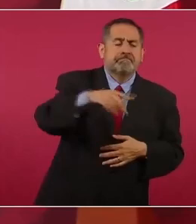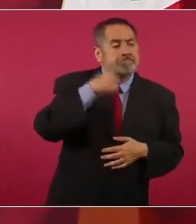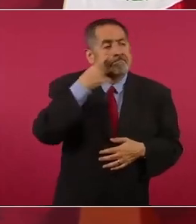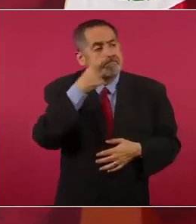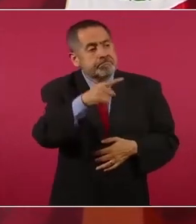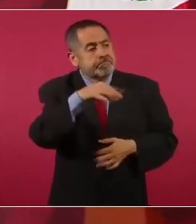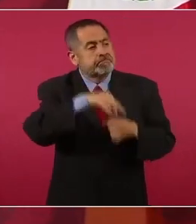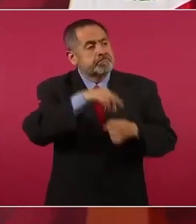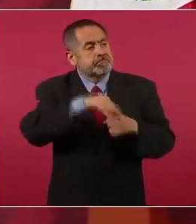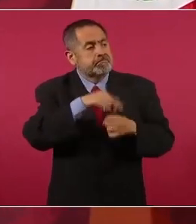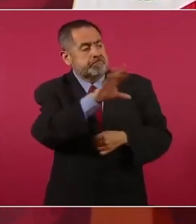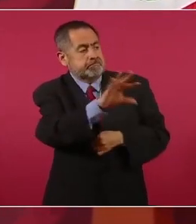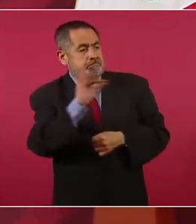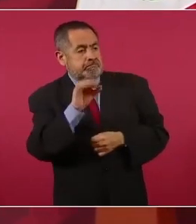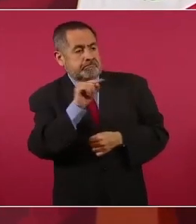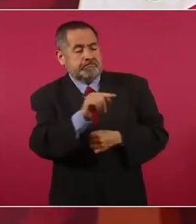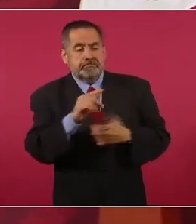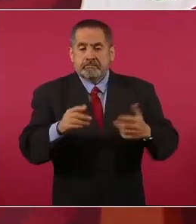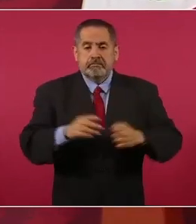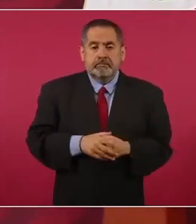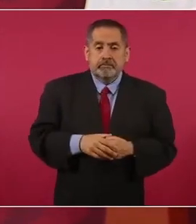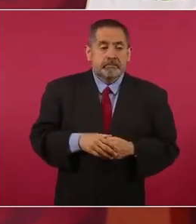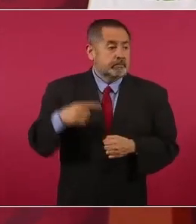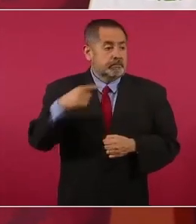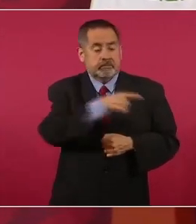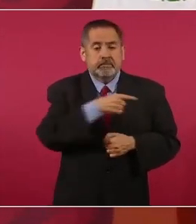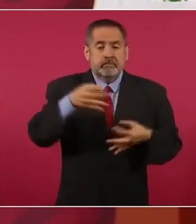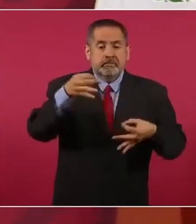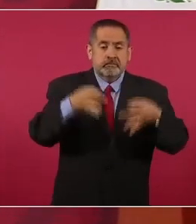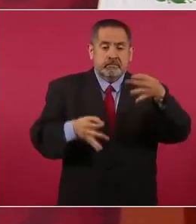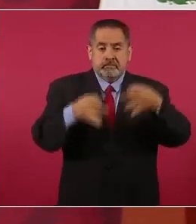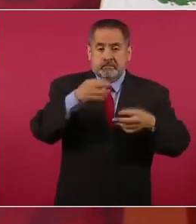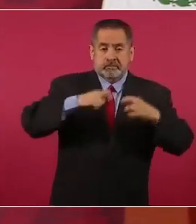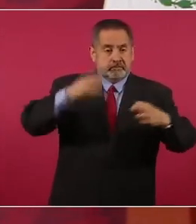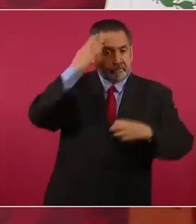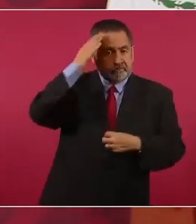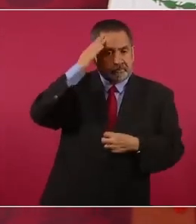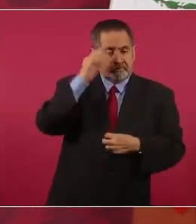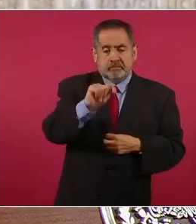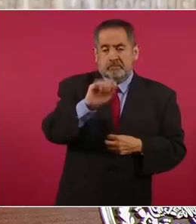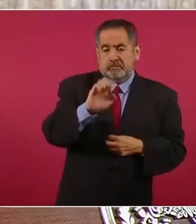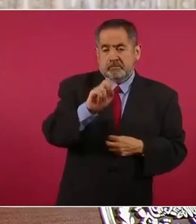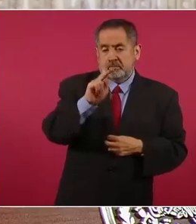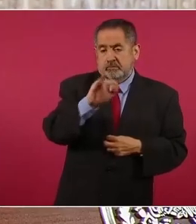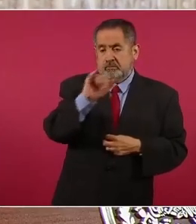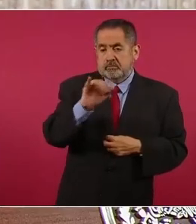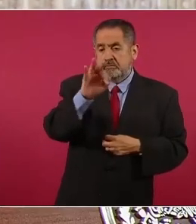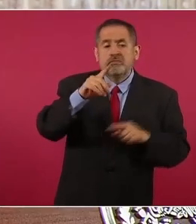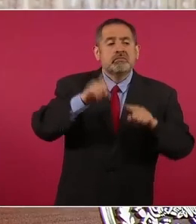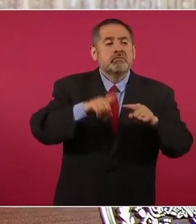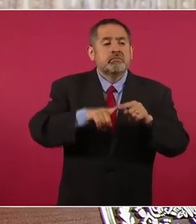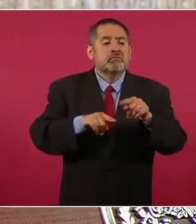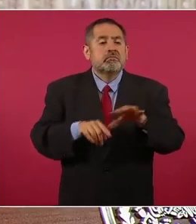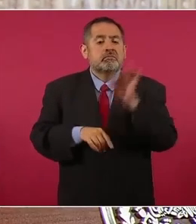que los magistrados del Tribunal Electoral los elige el pueblo,